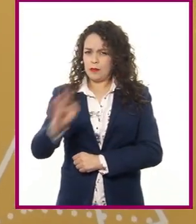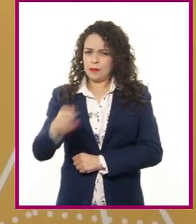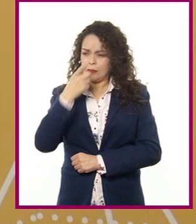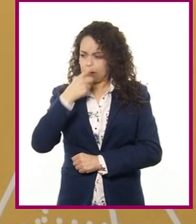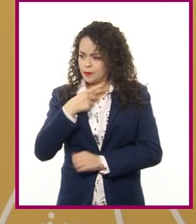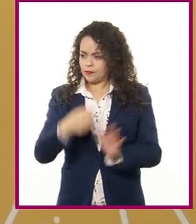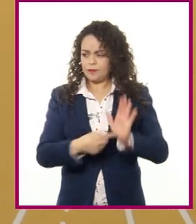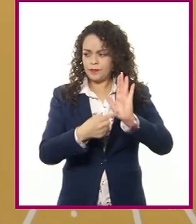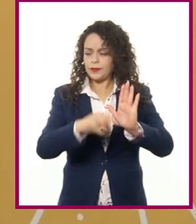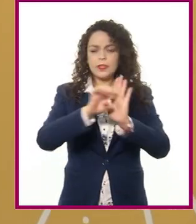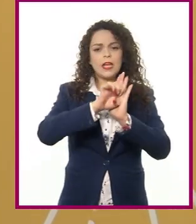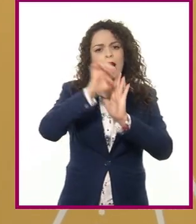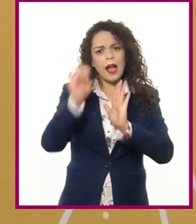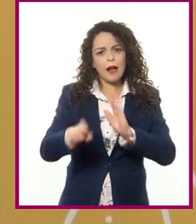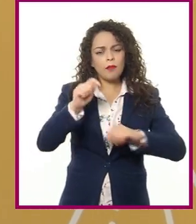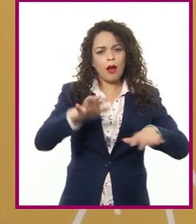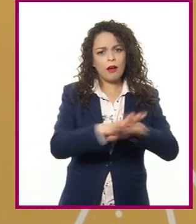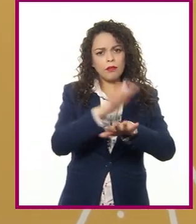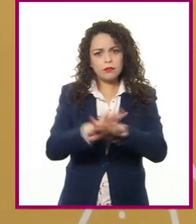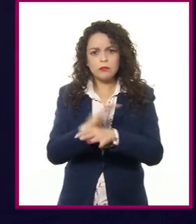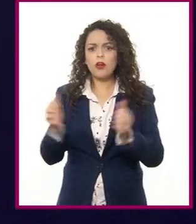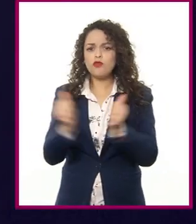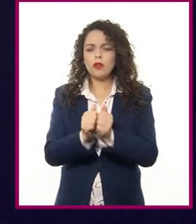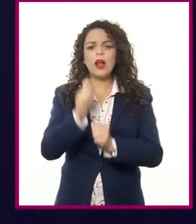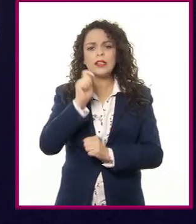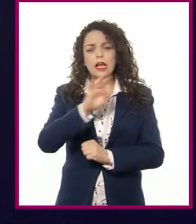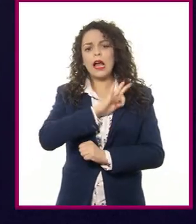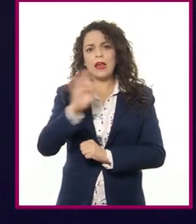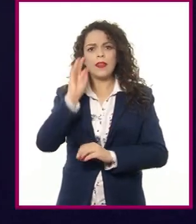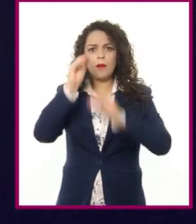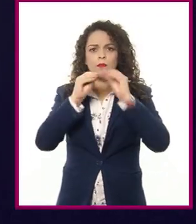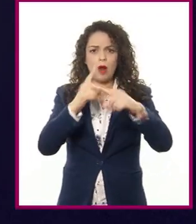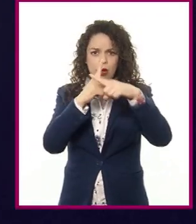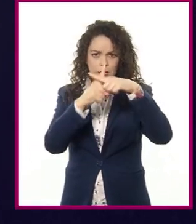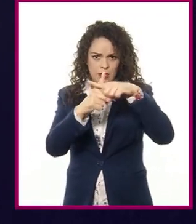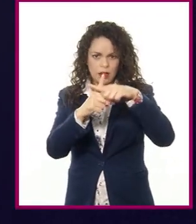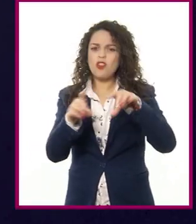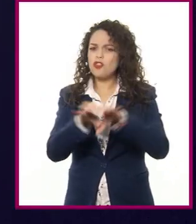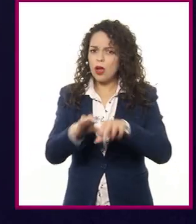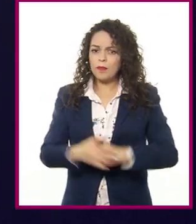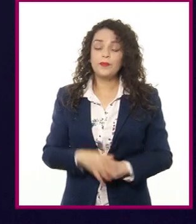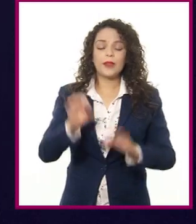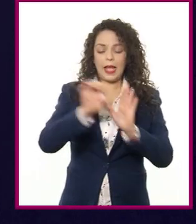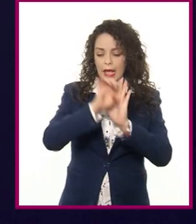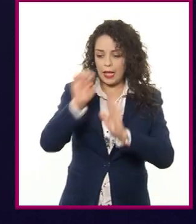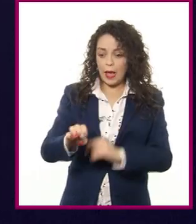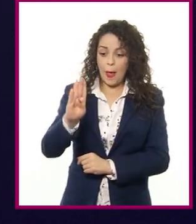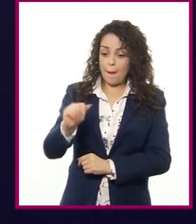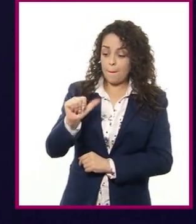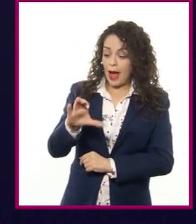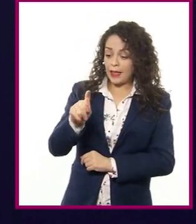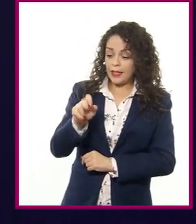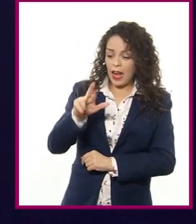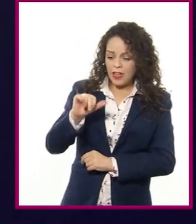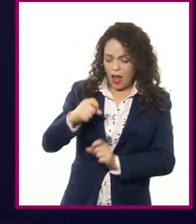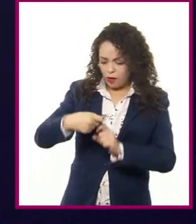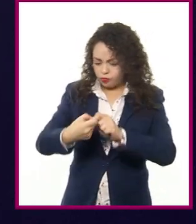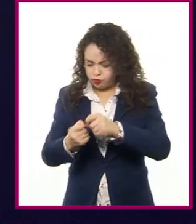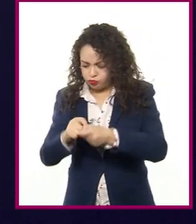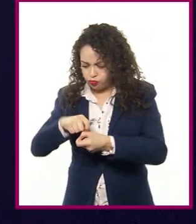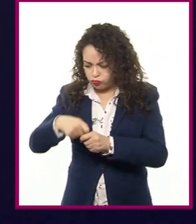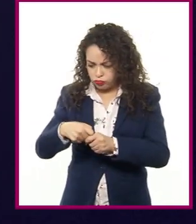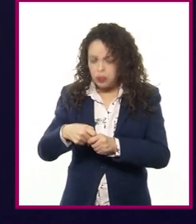la relación con su representación gráfica? Por ejemplo, una población de bacterias se reproduce al siguiente